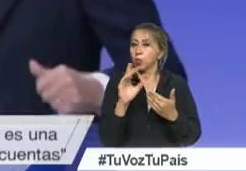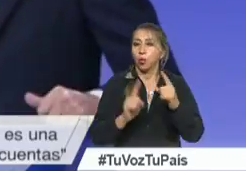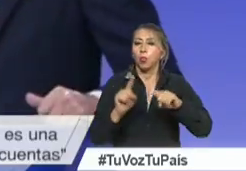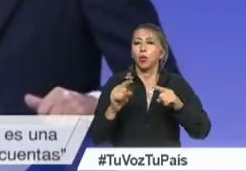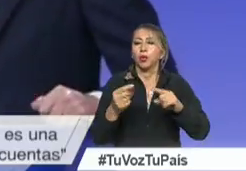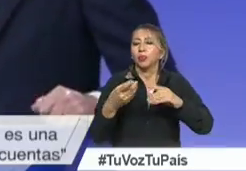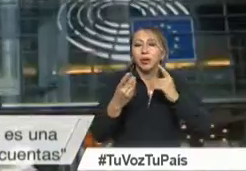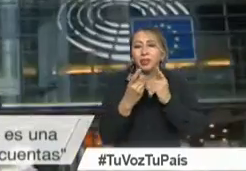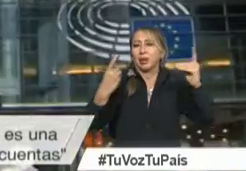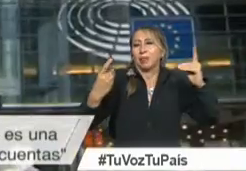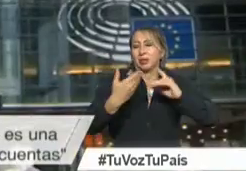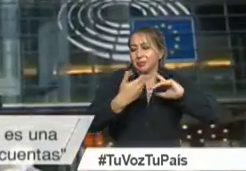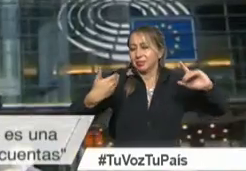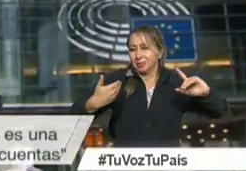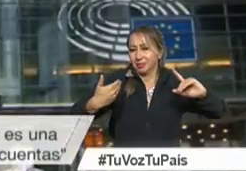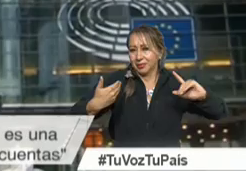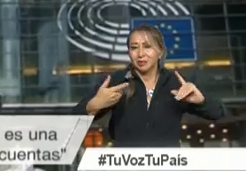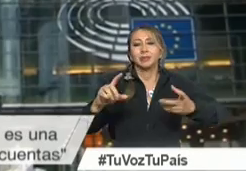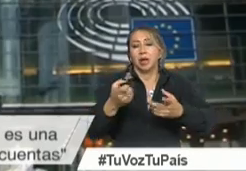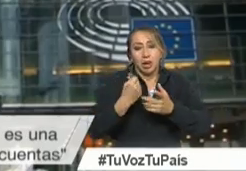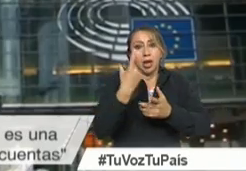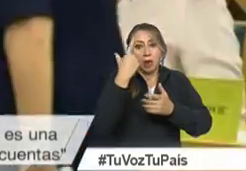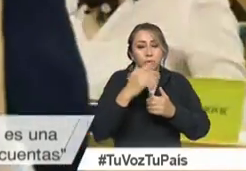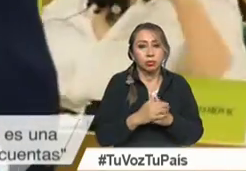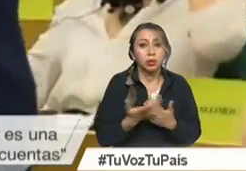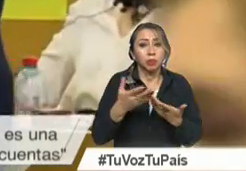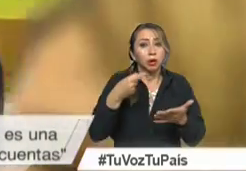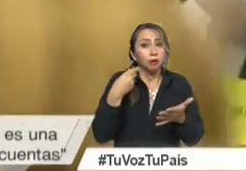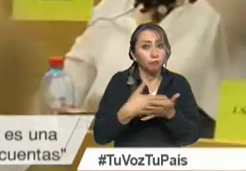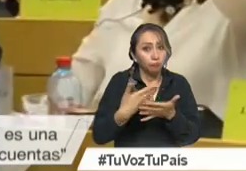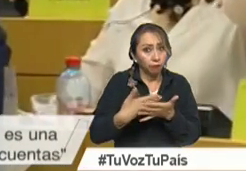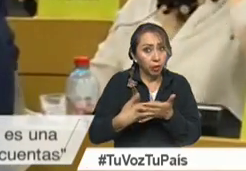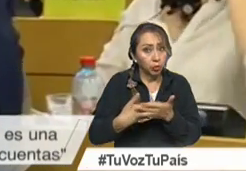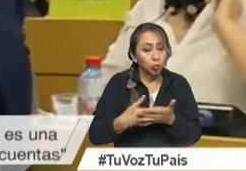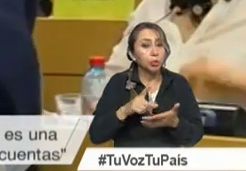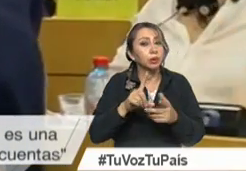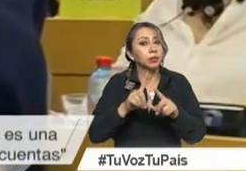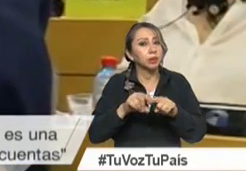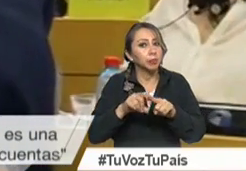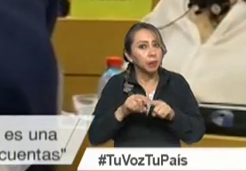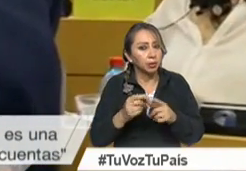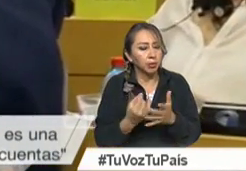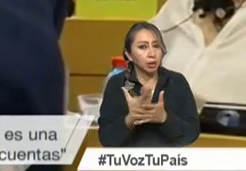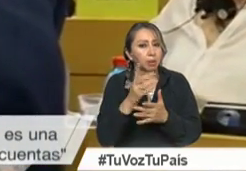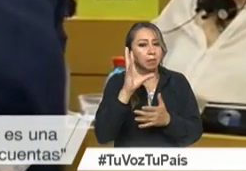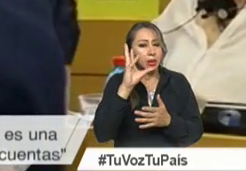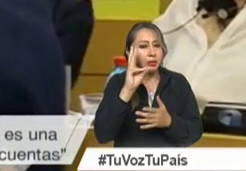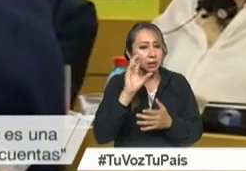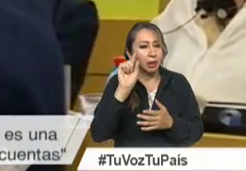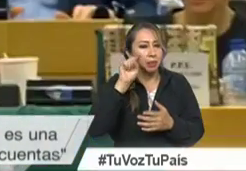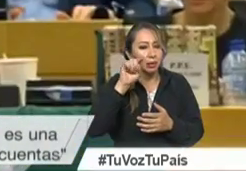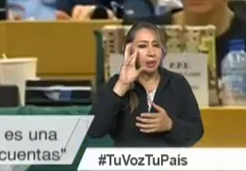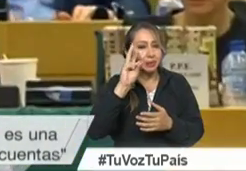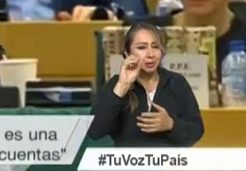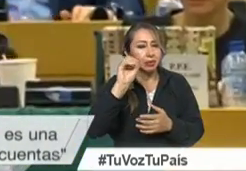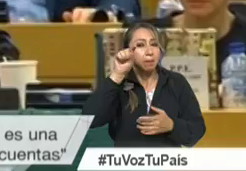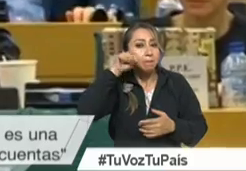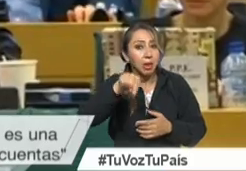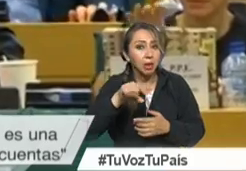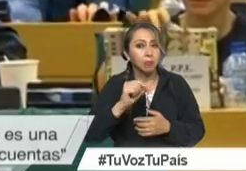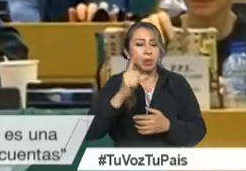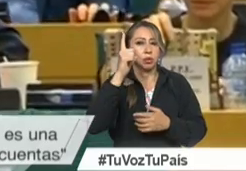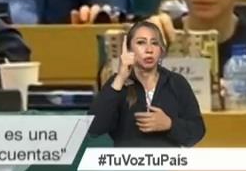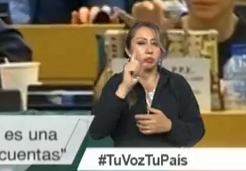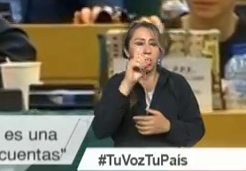se paga si además de una factura que podría elevarse según los expertos a unos 60 mil millones de euros también están en entredicho